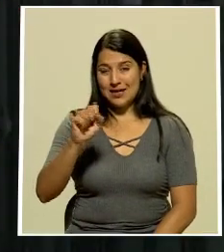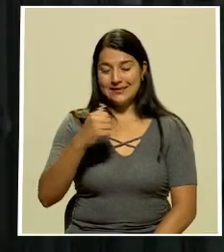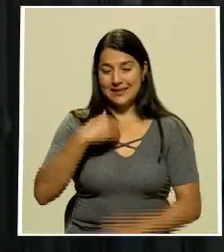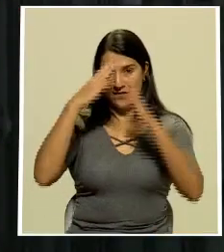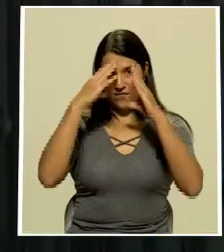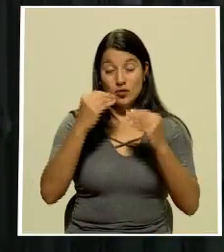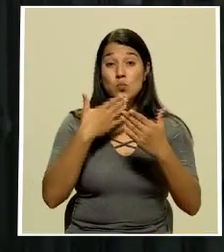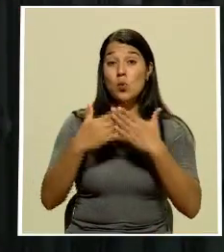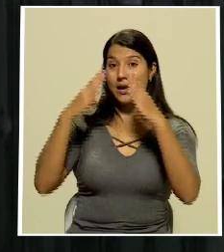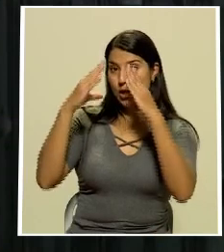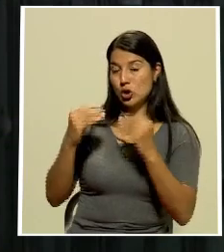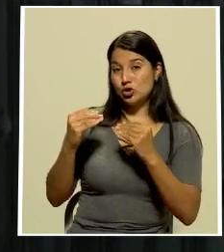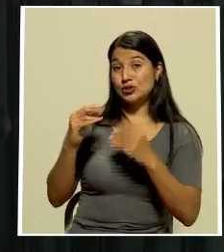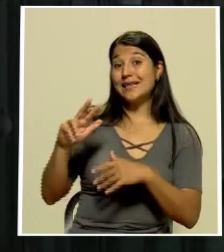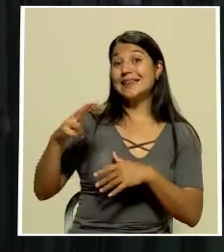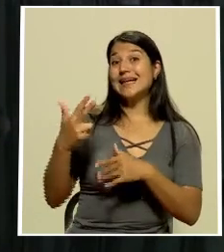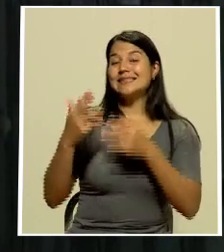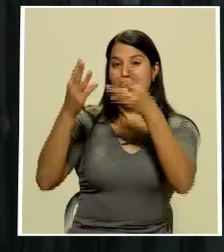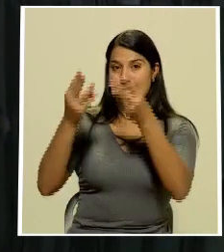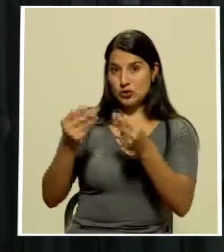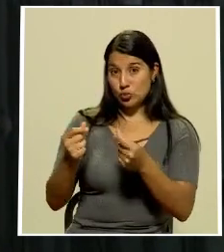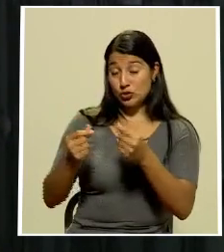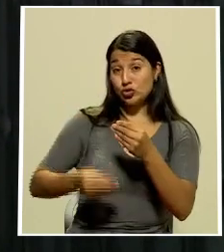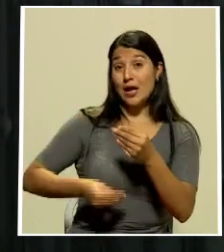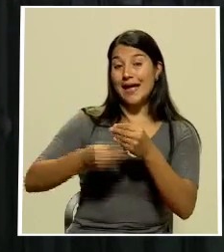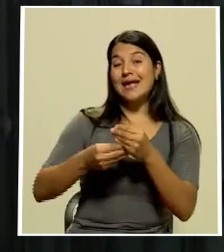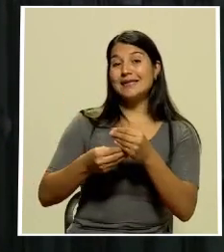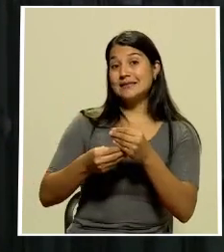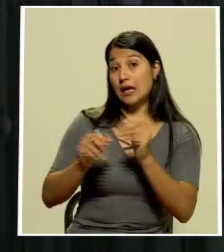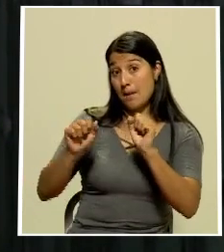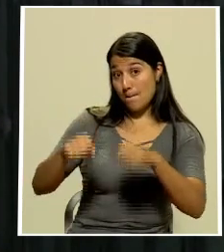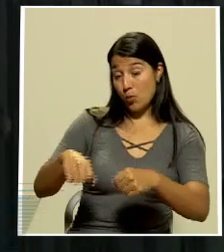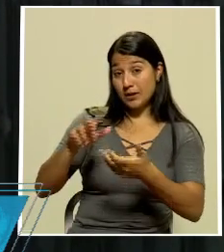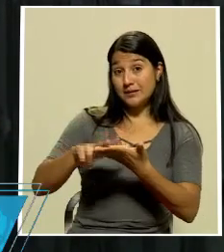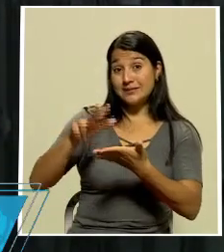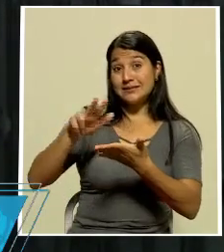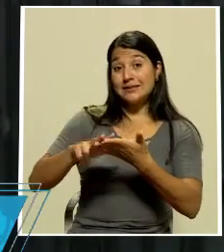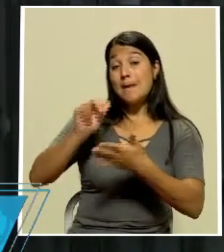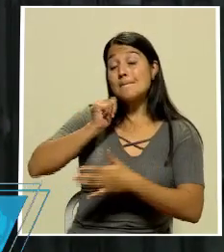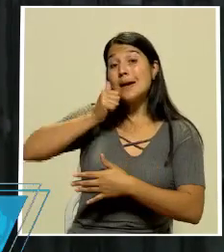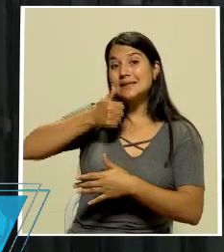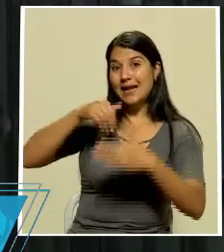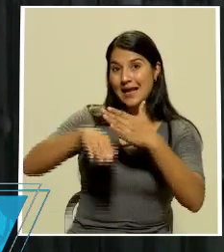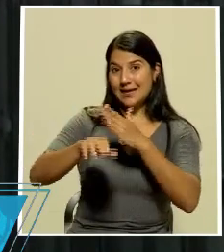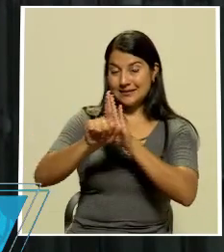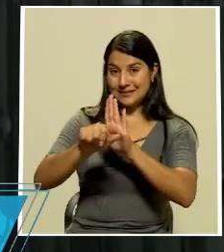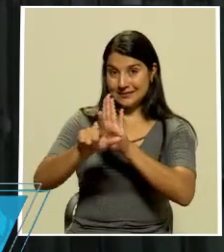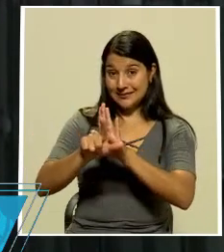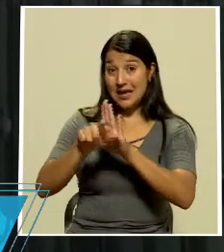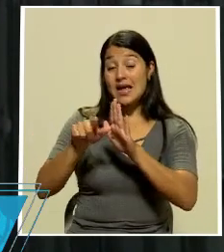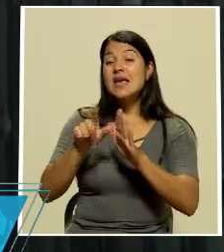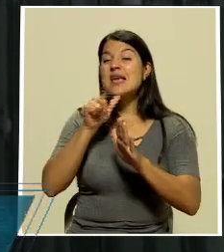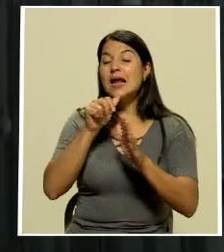Hola, ¿qué tal? Muy buenas noches. El tercer presupuesto extraordinario que podría dictaminarse el día de mañana acá en la Comisión de